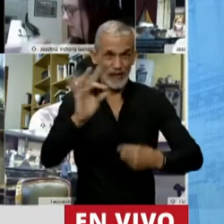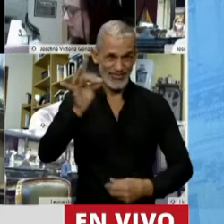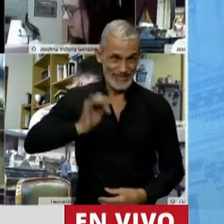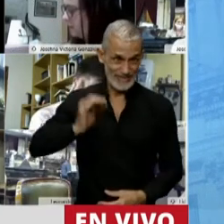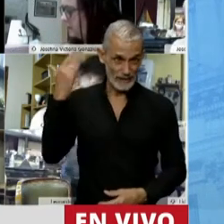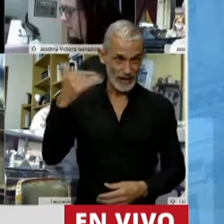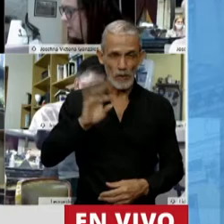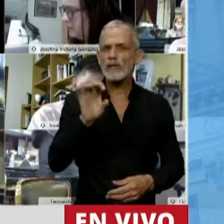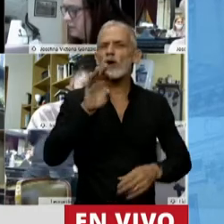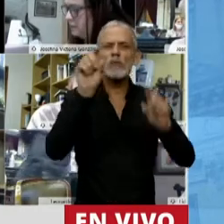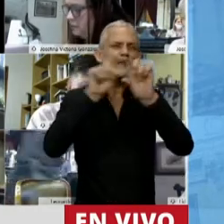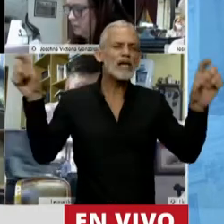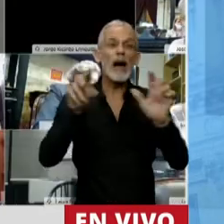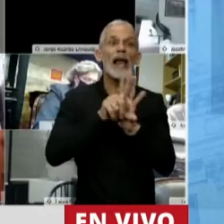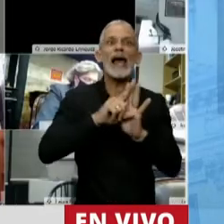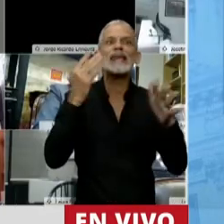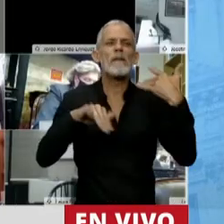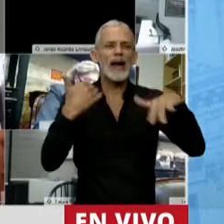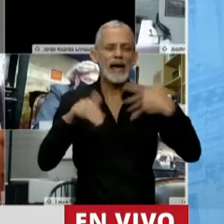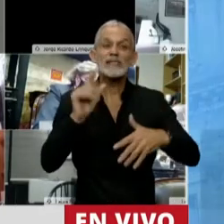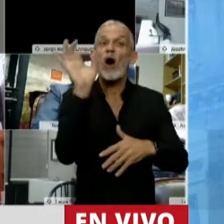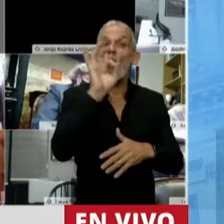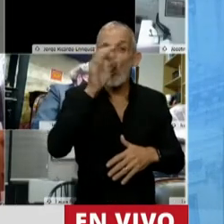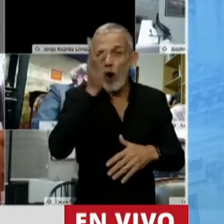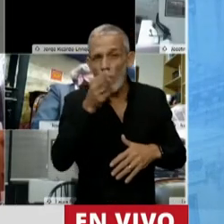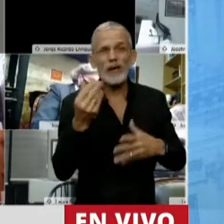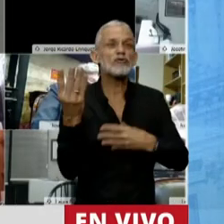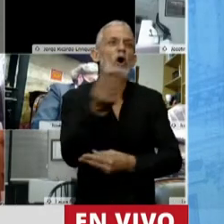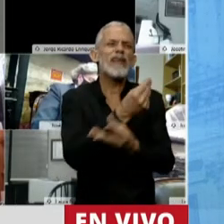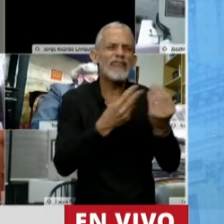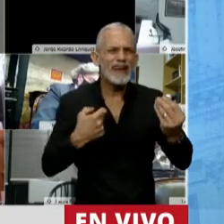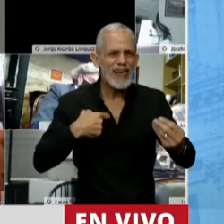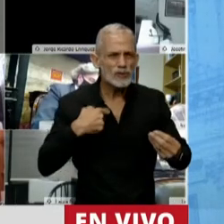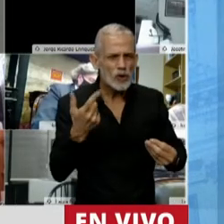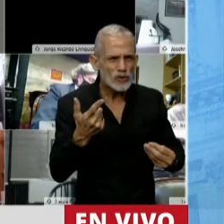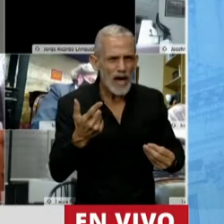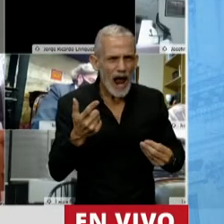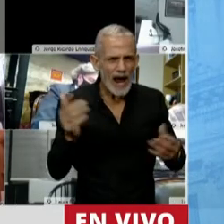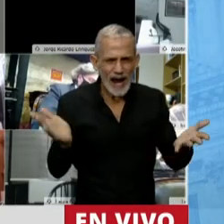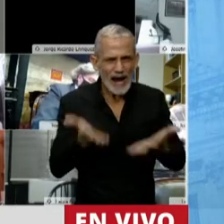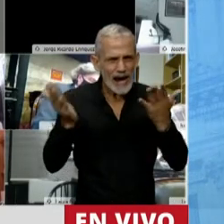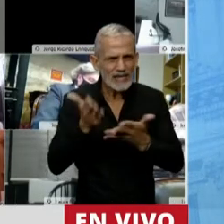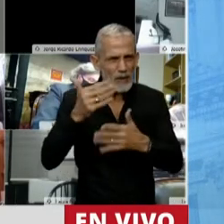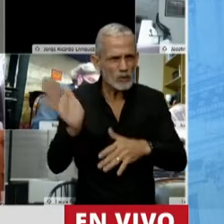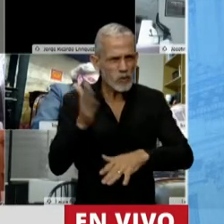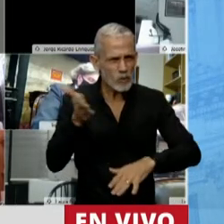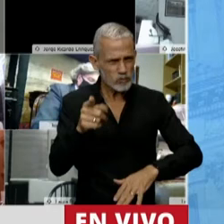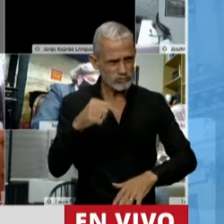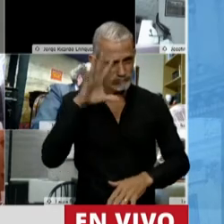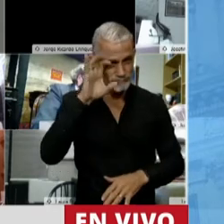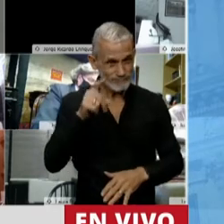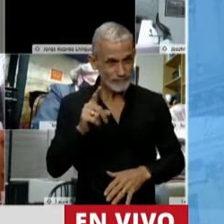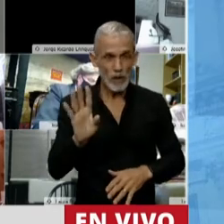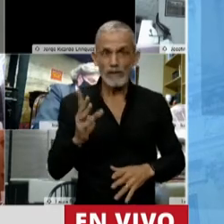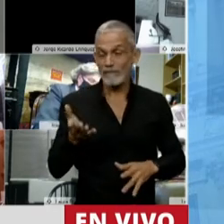diciembre pasado denominada Ley de Emergencia o Solidaridad Social y Reactivación Productiva. Lo